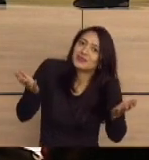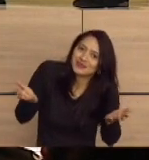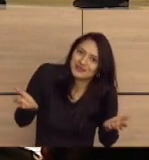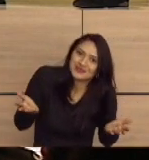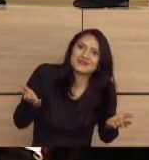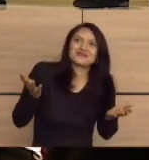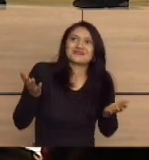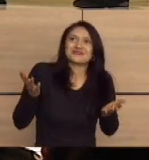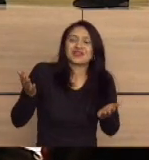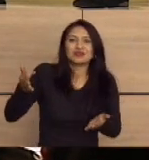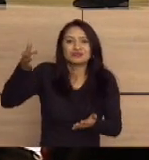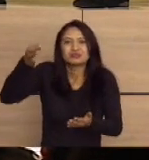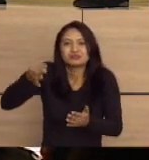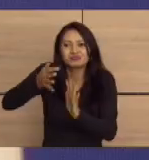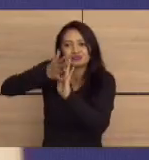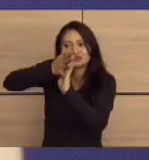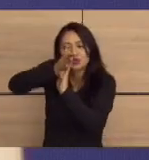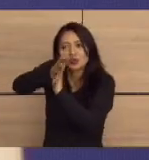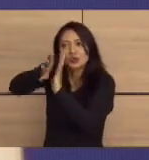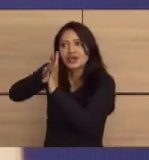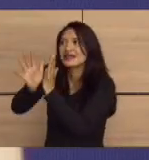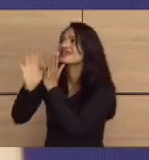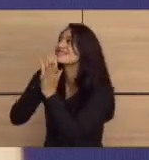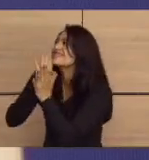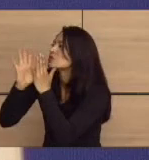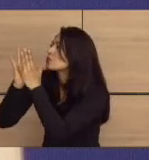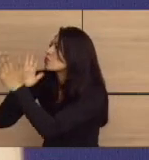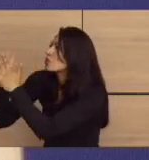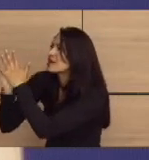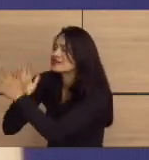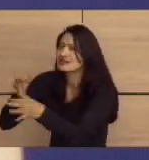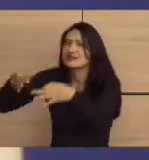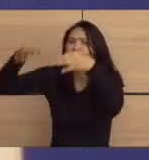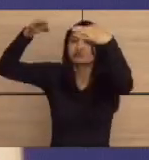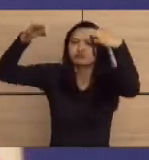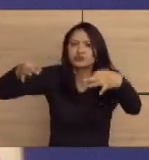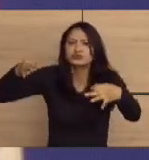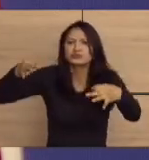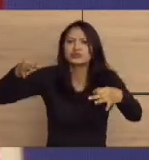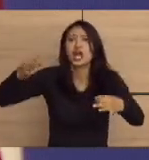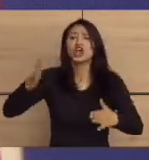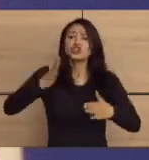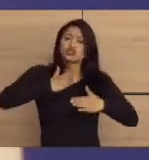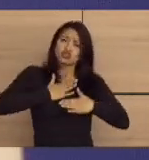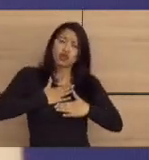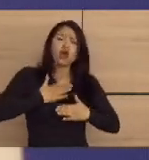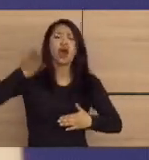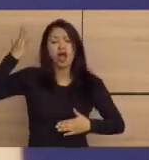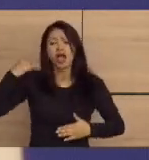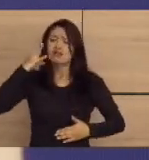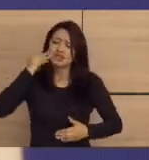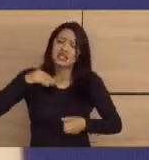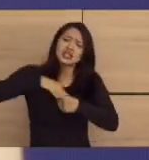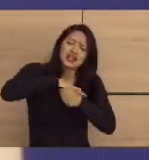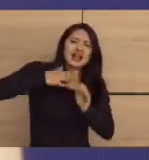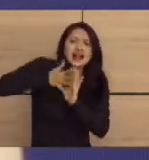la polifonía que necesitamos tiene que ser real polifonía, no puede ser solamente lo que dicen los abuelos,